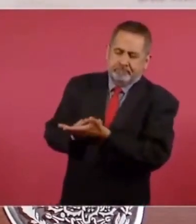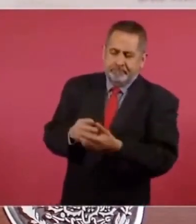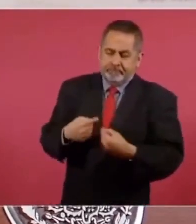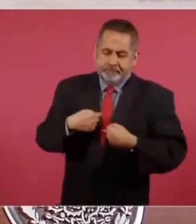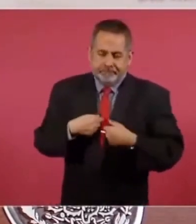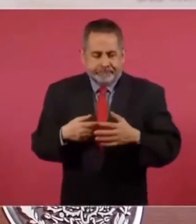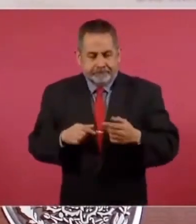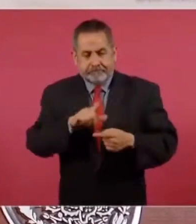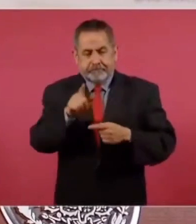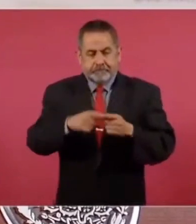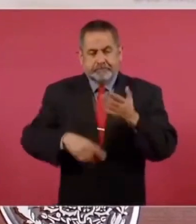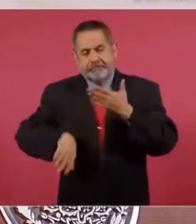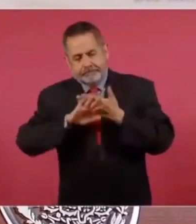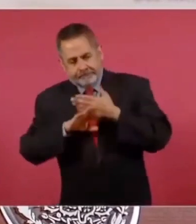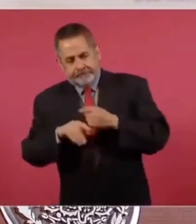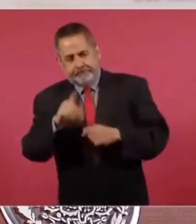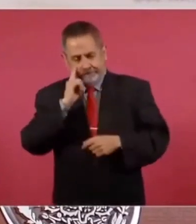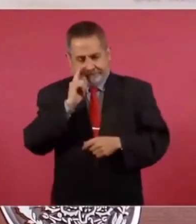y luego Nazar.